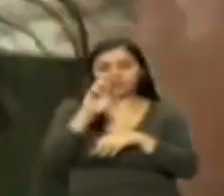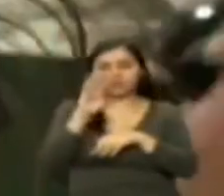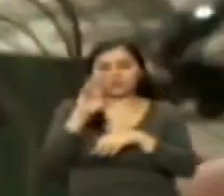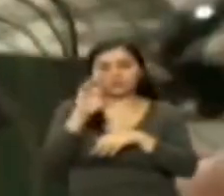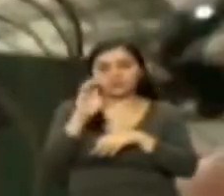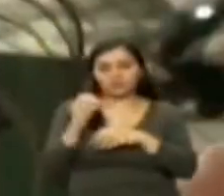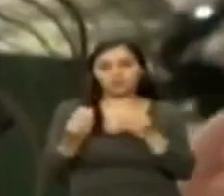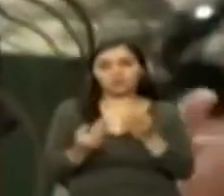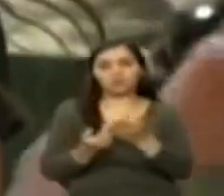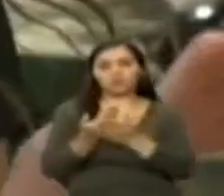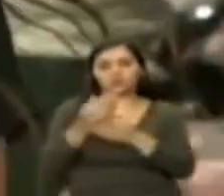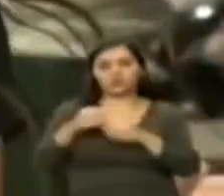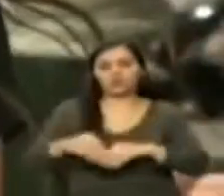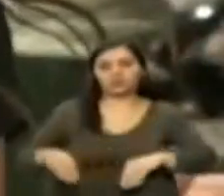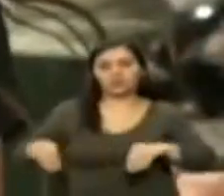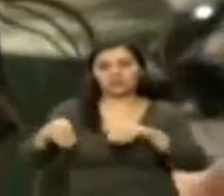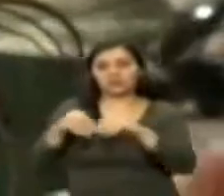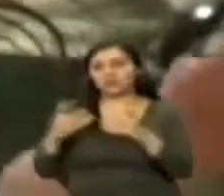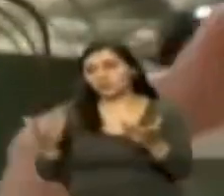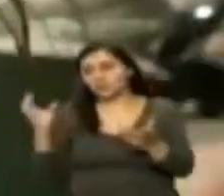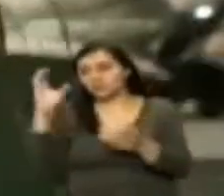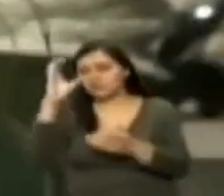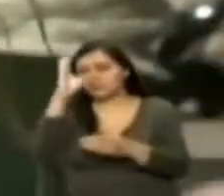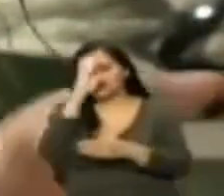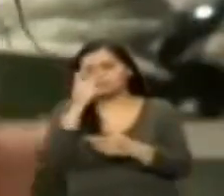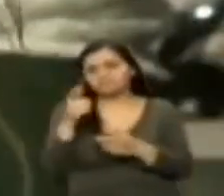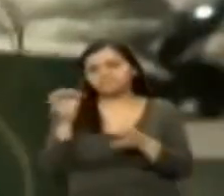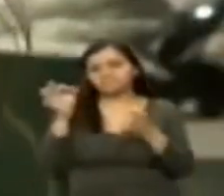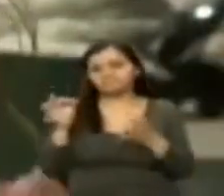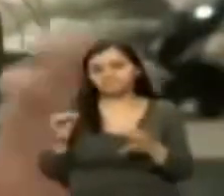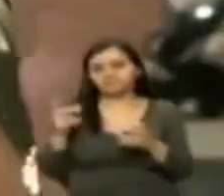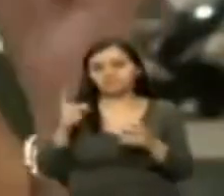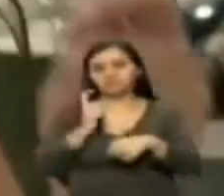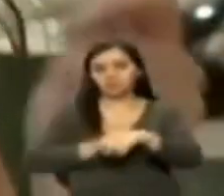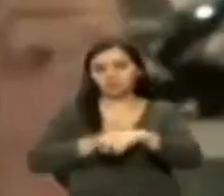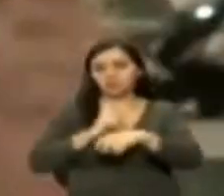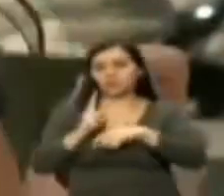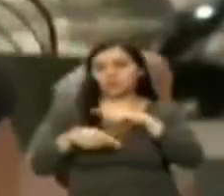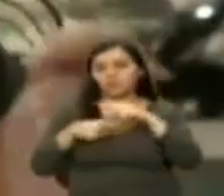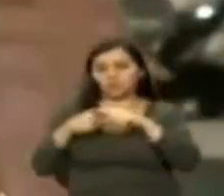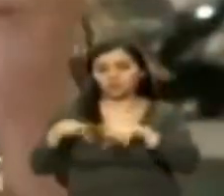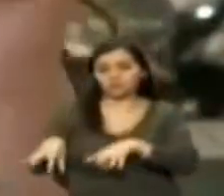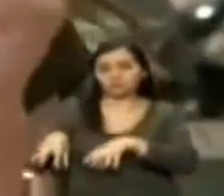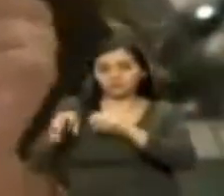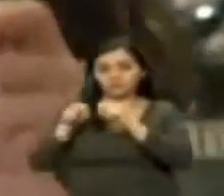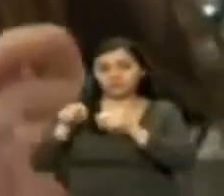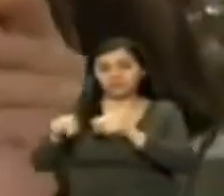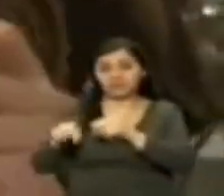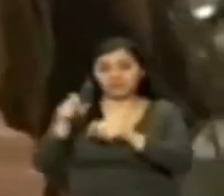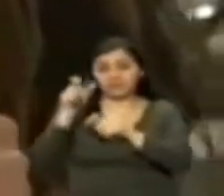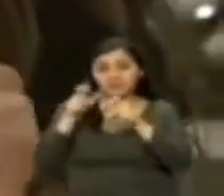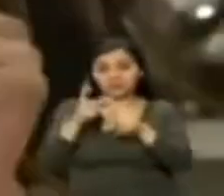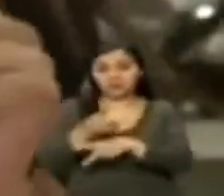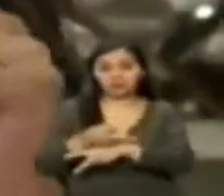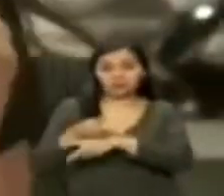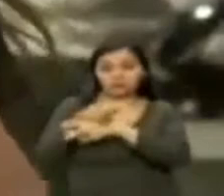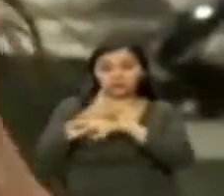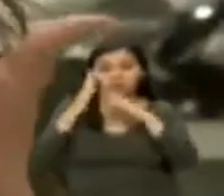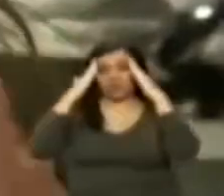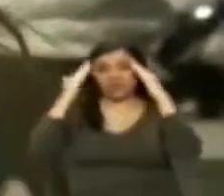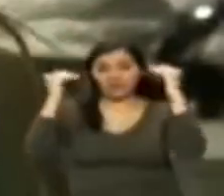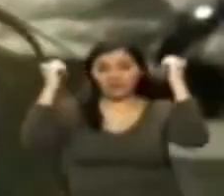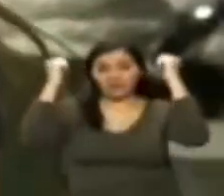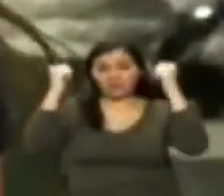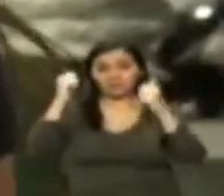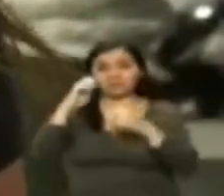nuevo terreno. Efectivamente, esto ya está por concretarse. ¿Qué se necesita? Que el Consejo Académico del Spoch,